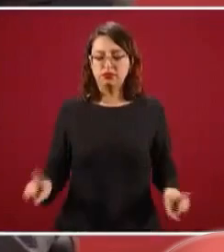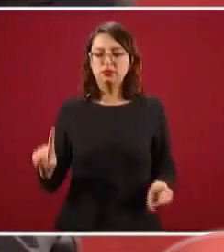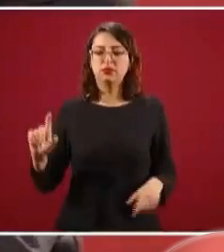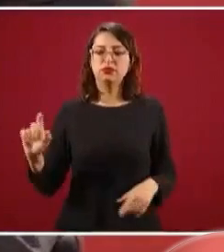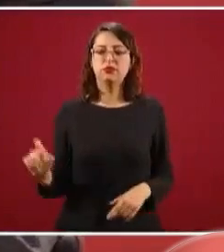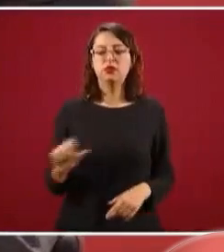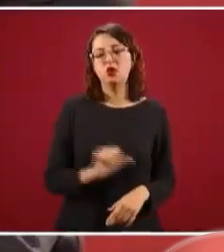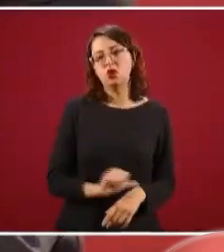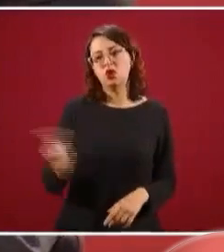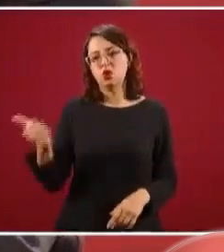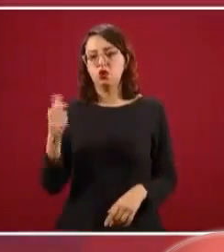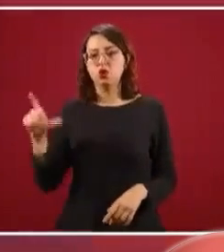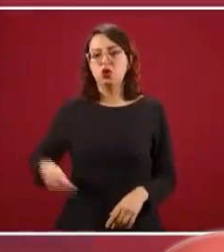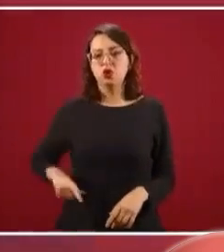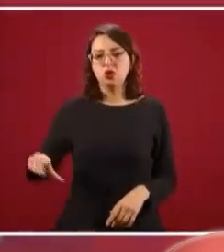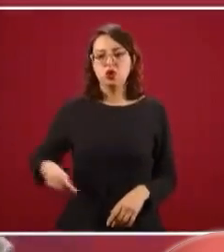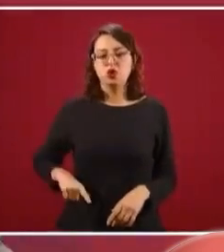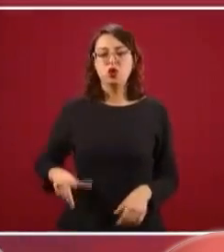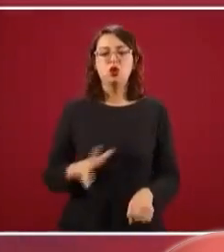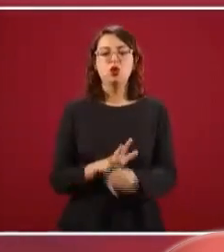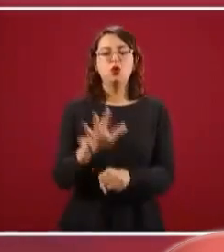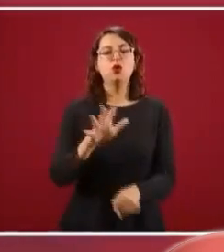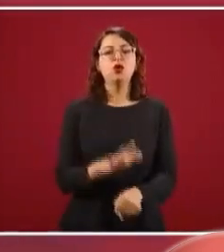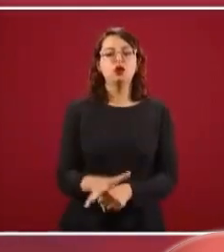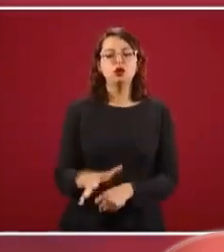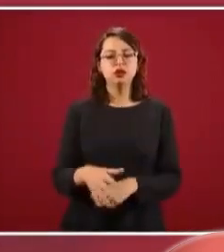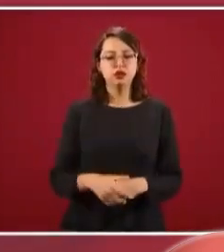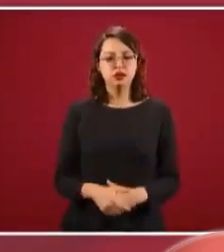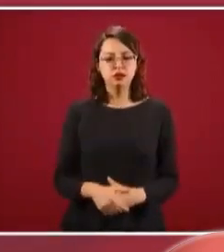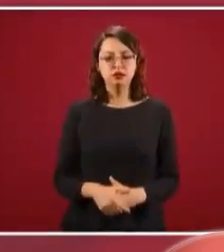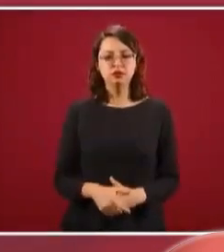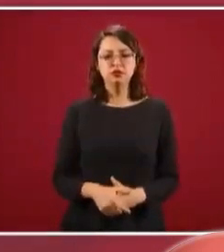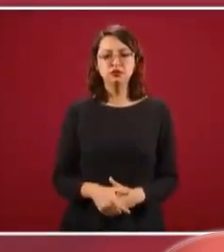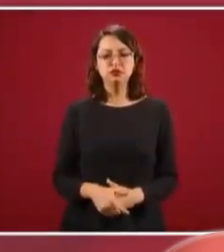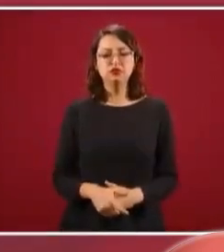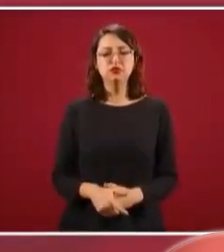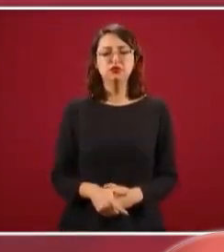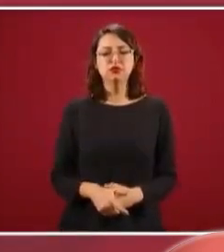gobiernos, que no tenemos nosotros